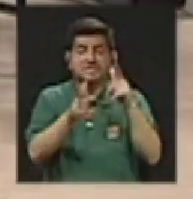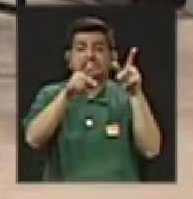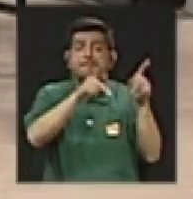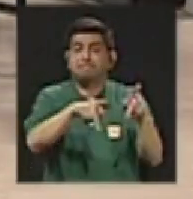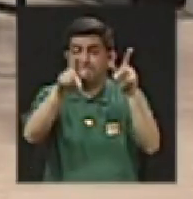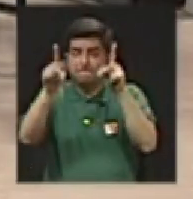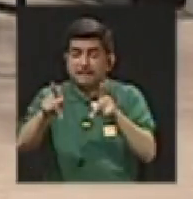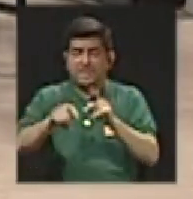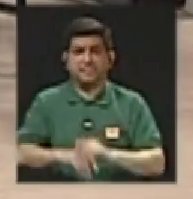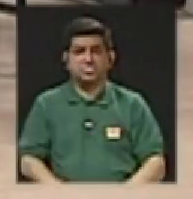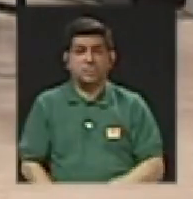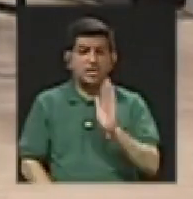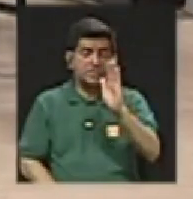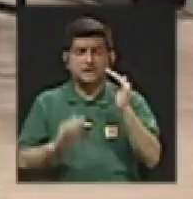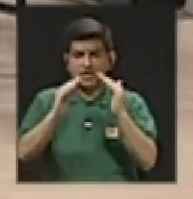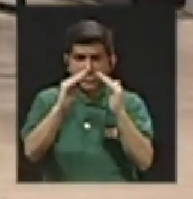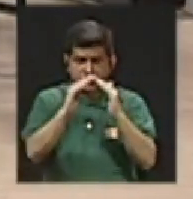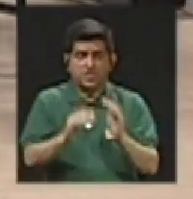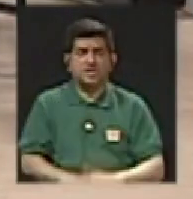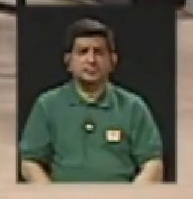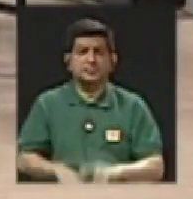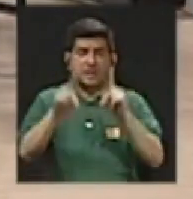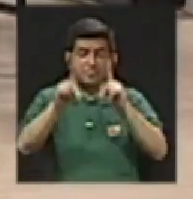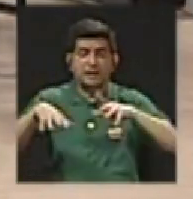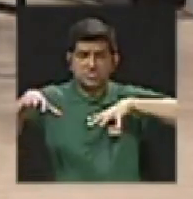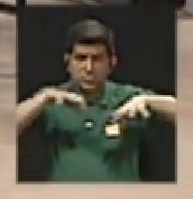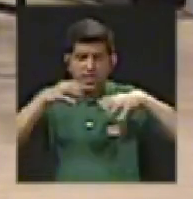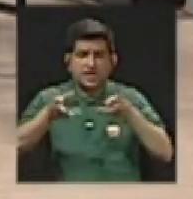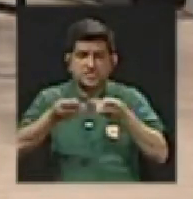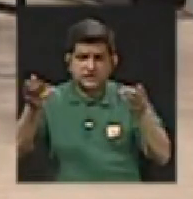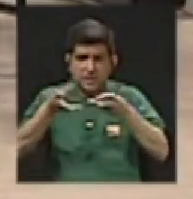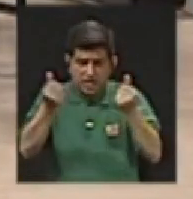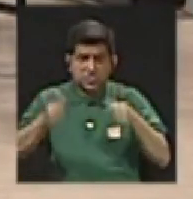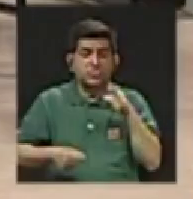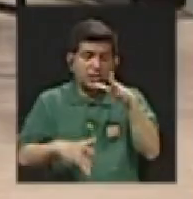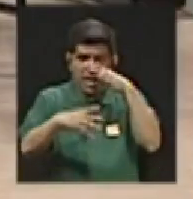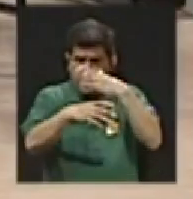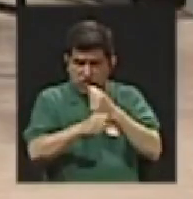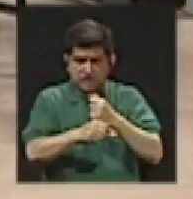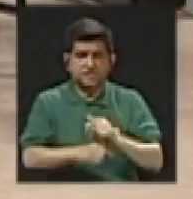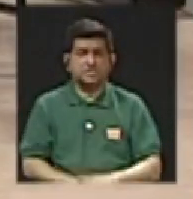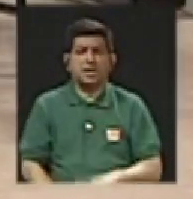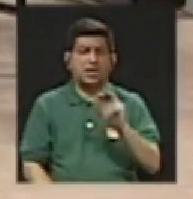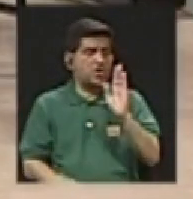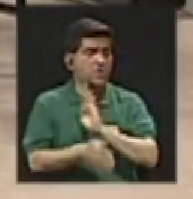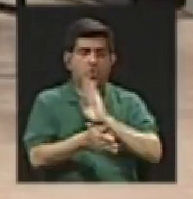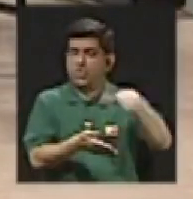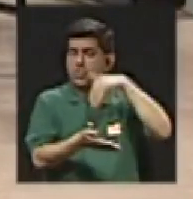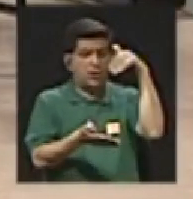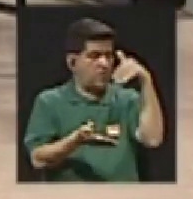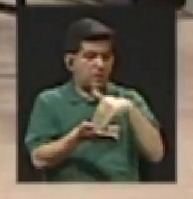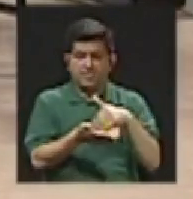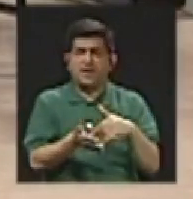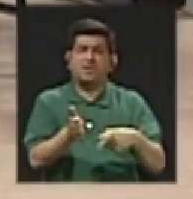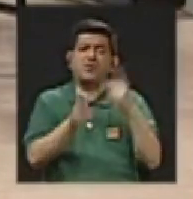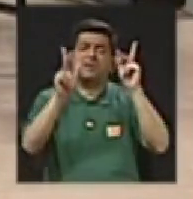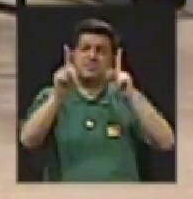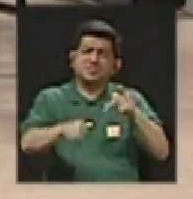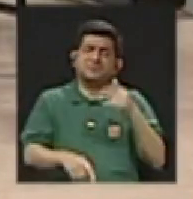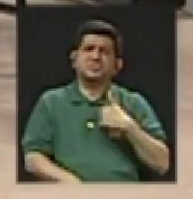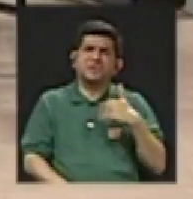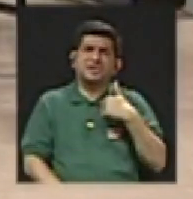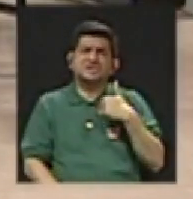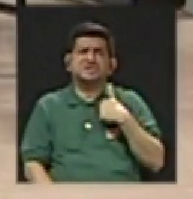gente en los hogares y que la gente en las actividades productivas hace, no es lo que en el Banco Central, porque a veces la gente tiene